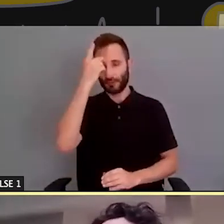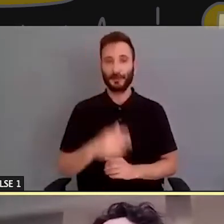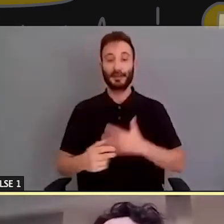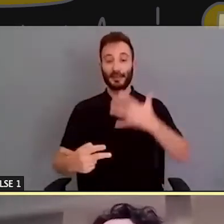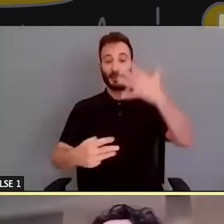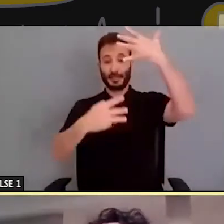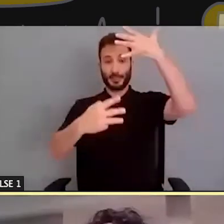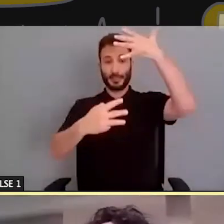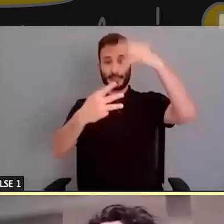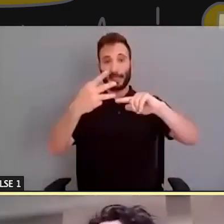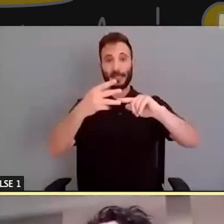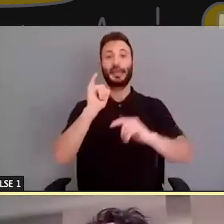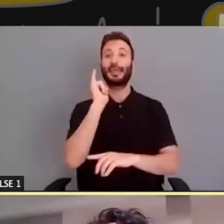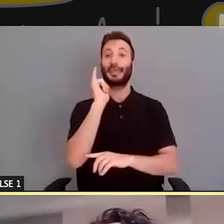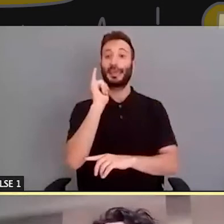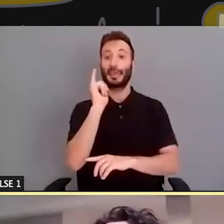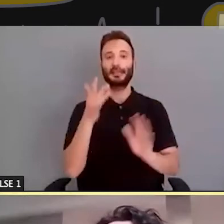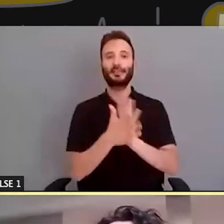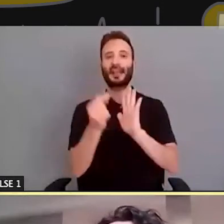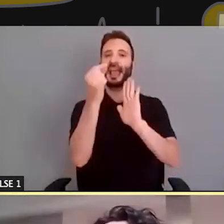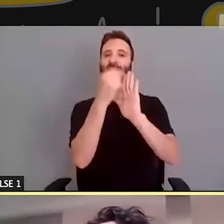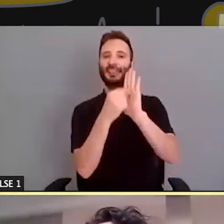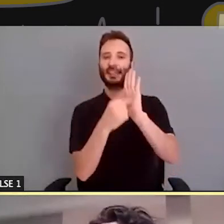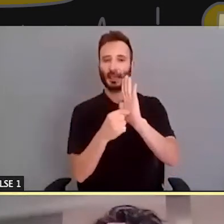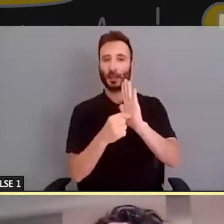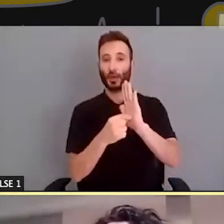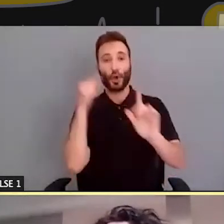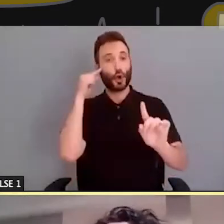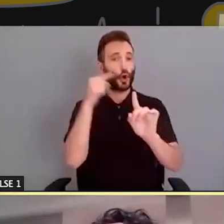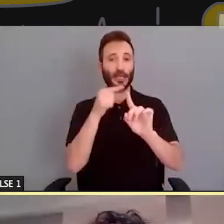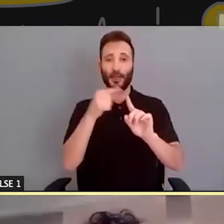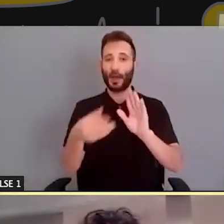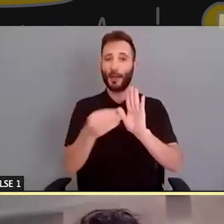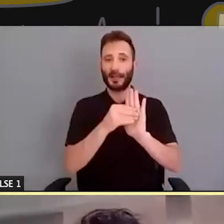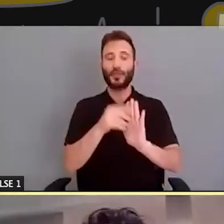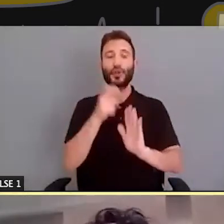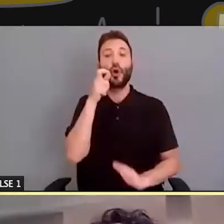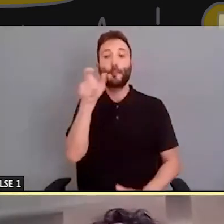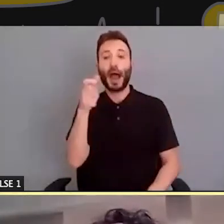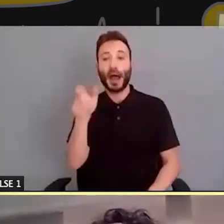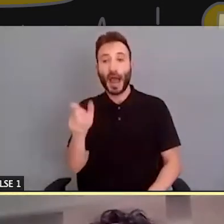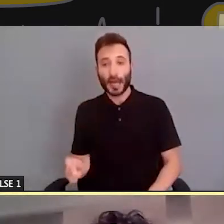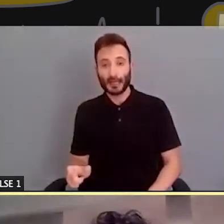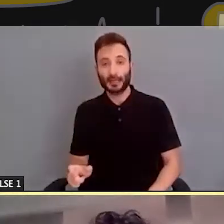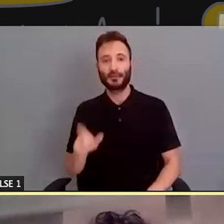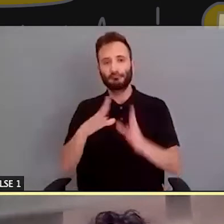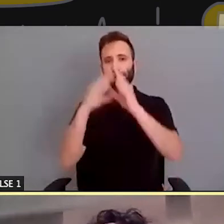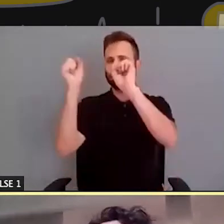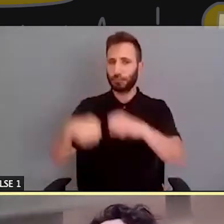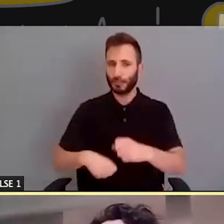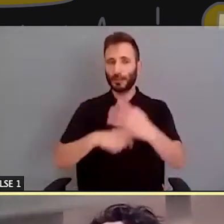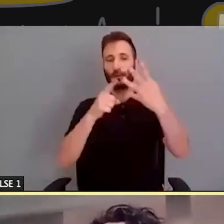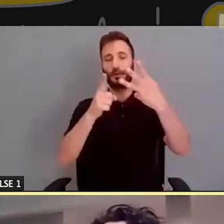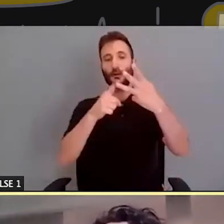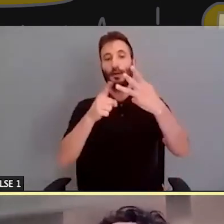muy brevemente, el objeto y campo de aplicación que acabamos de ver, una serie de terminología que nos costó bastante consensuar, unos